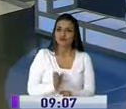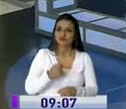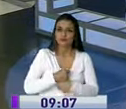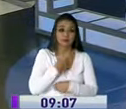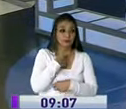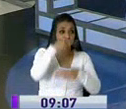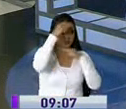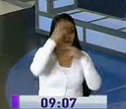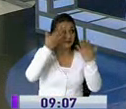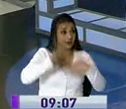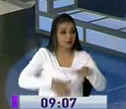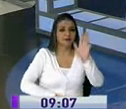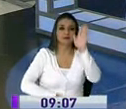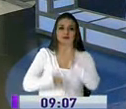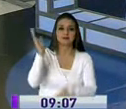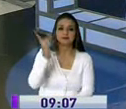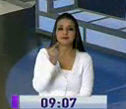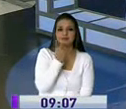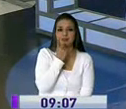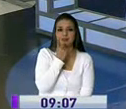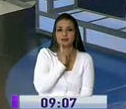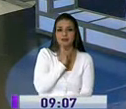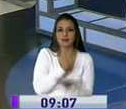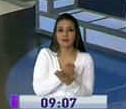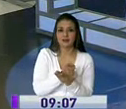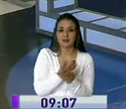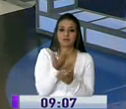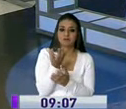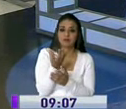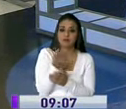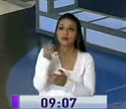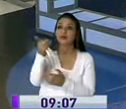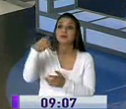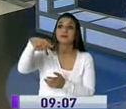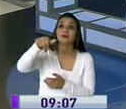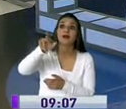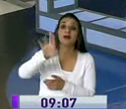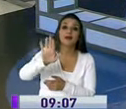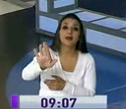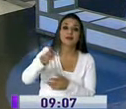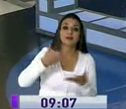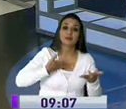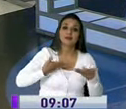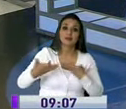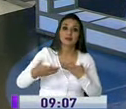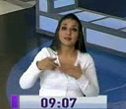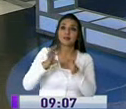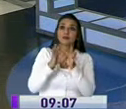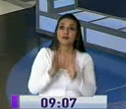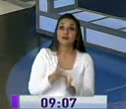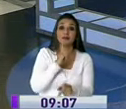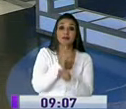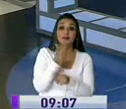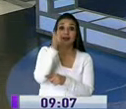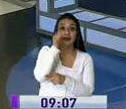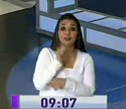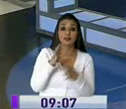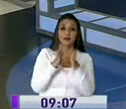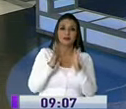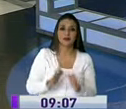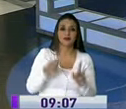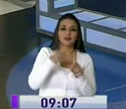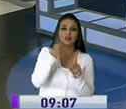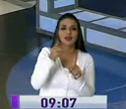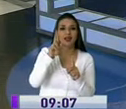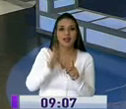noticiero, tiene que directo desayunar. Sí, hay un boloncito donde la doña Patti, donde están nuestros compañeros. Oiga, también. Ahí les veo a nuestro compañero, el señor Gallo, a